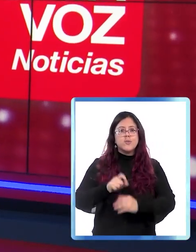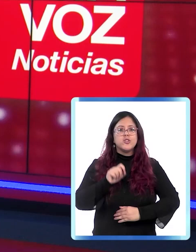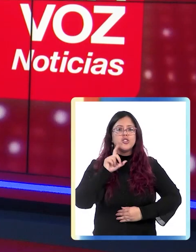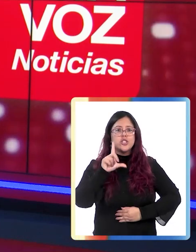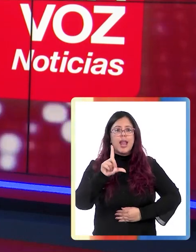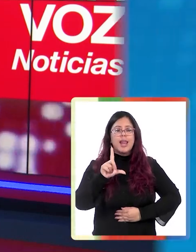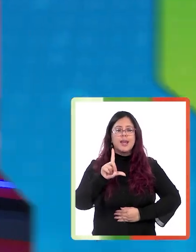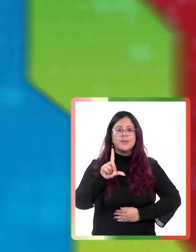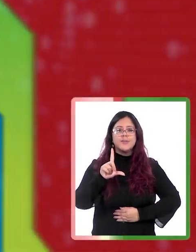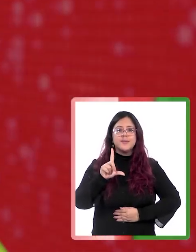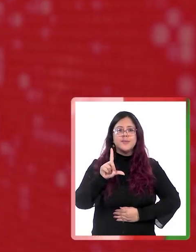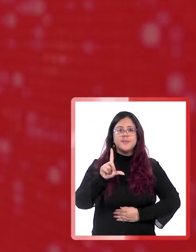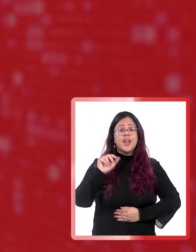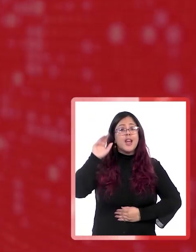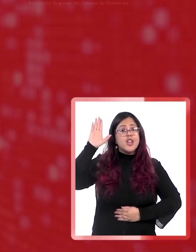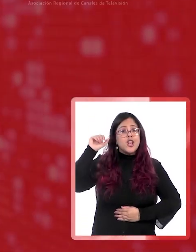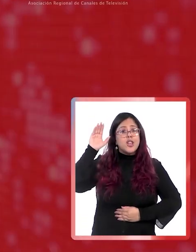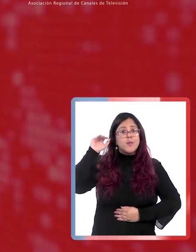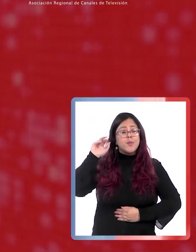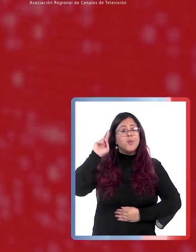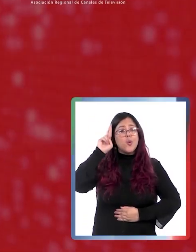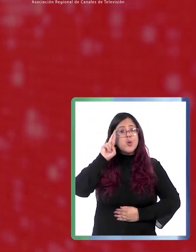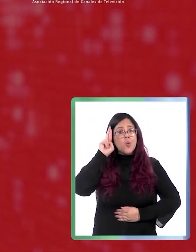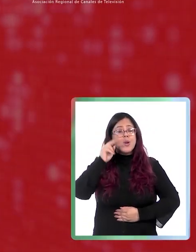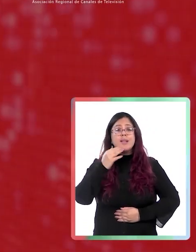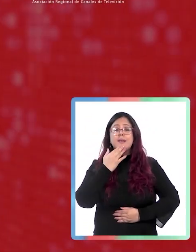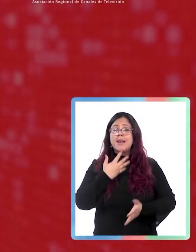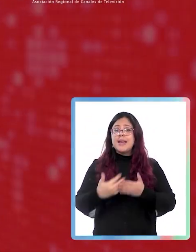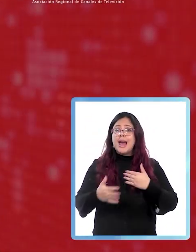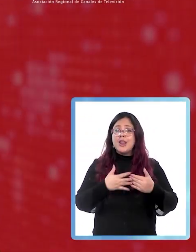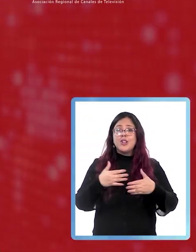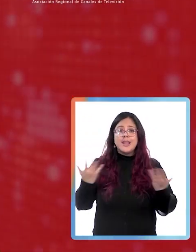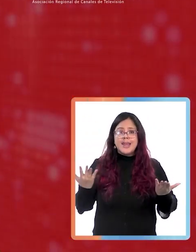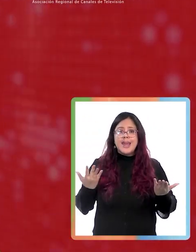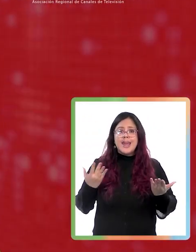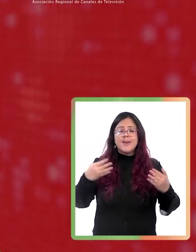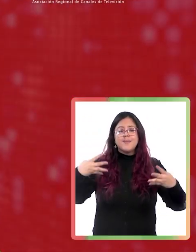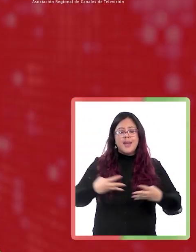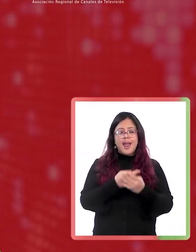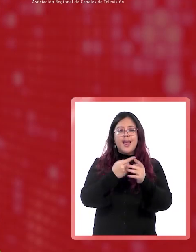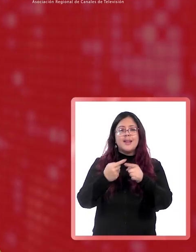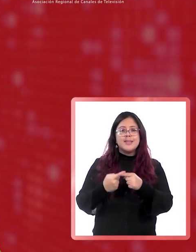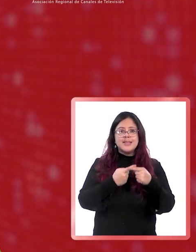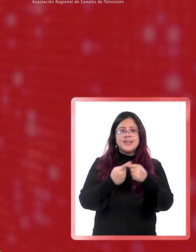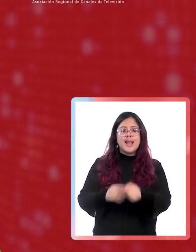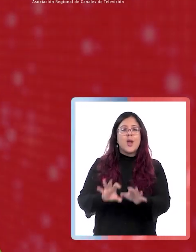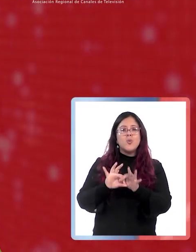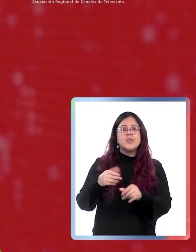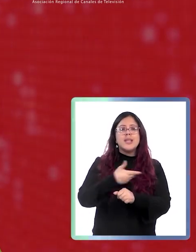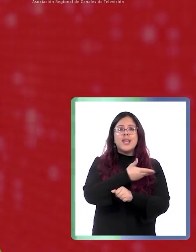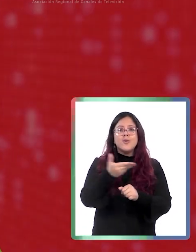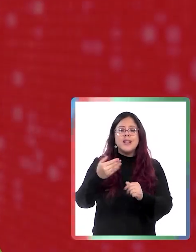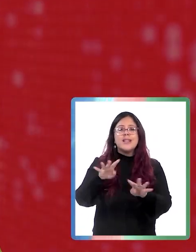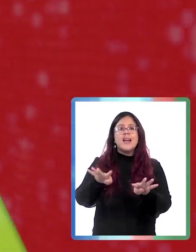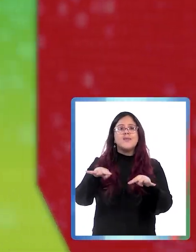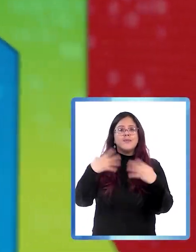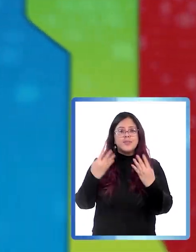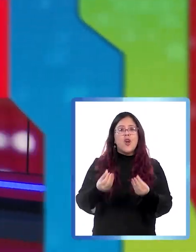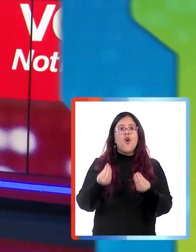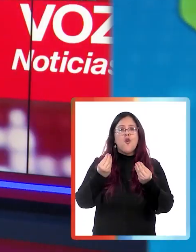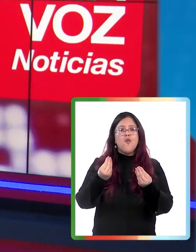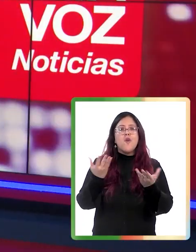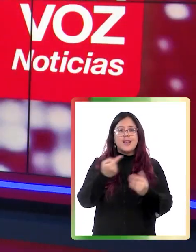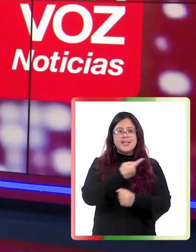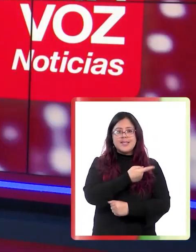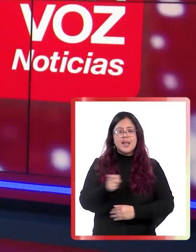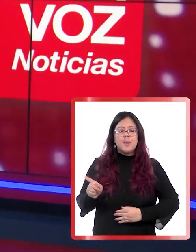www.portavoznoticias.cl. Nos despedimos y recuerden que también nos pueden encontrar en las redes sociales. Muchas gracias por acompañarnos y que tengan una excelente semana.